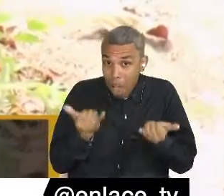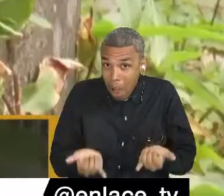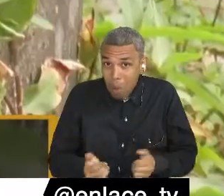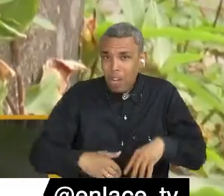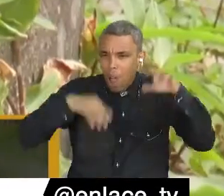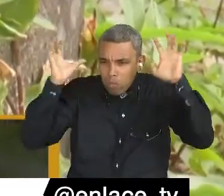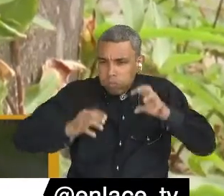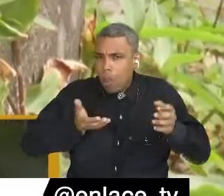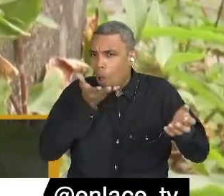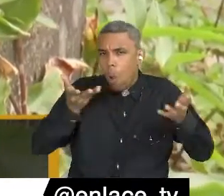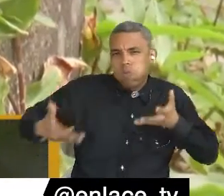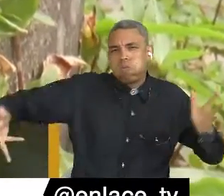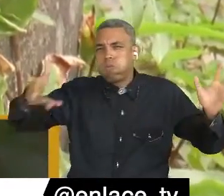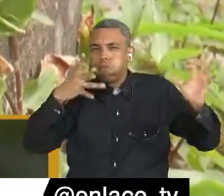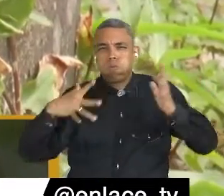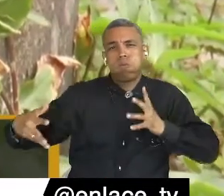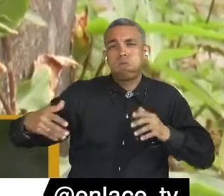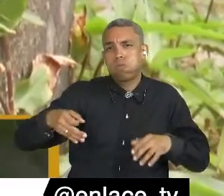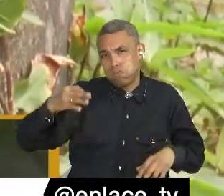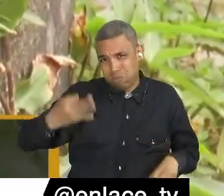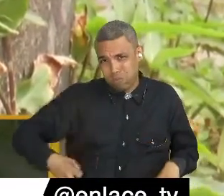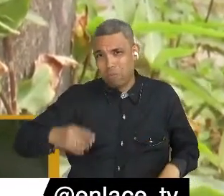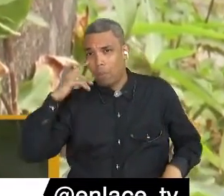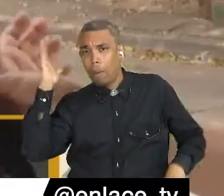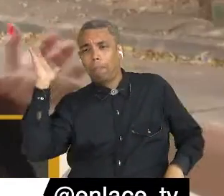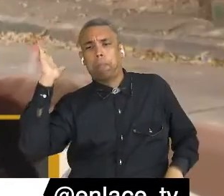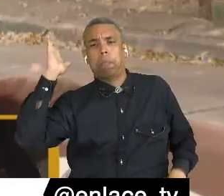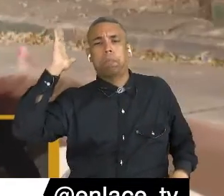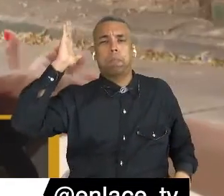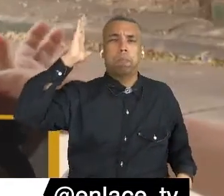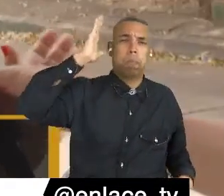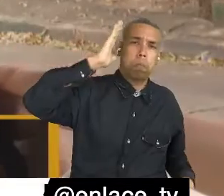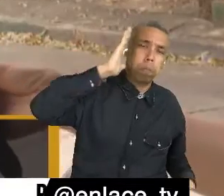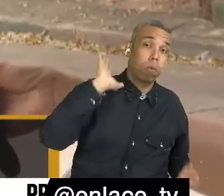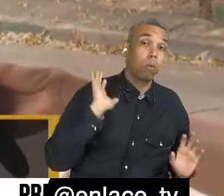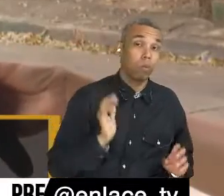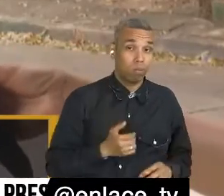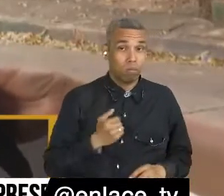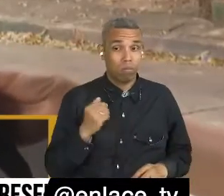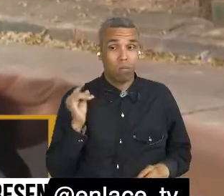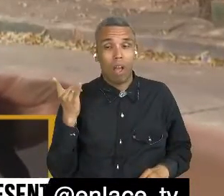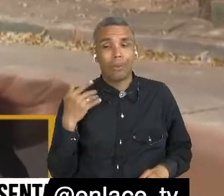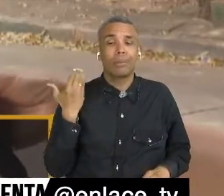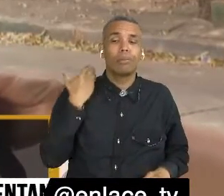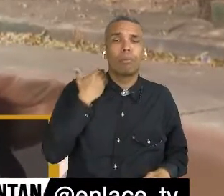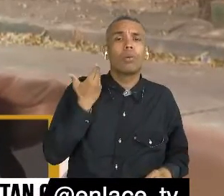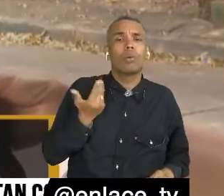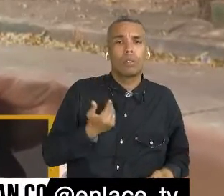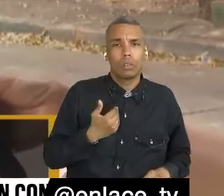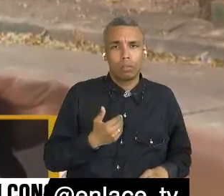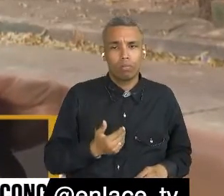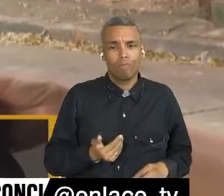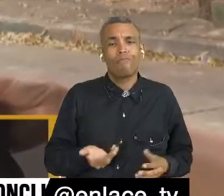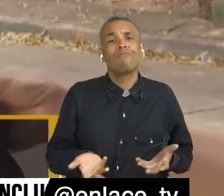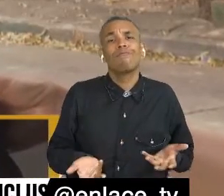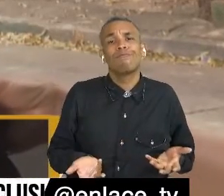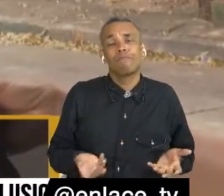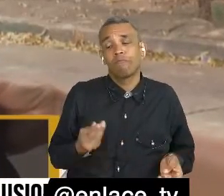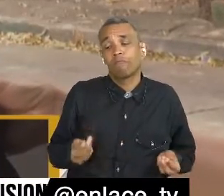puede, o sea, con todo lo que está dañado ese poste se puede caer y los habitantes de la